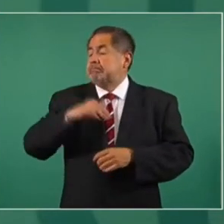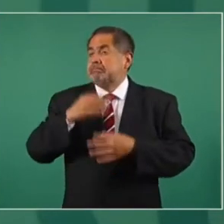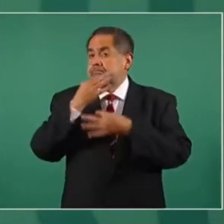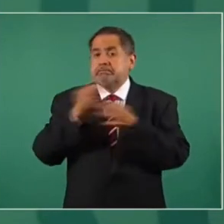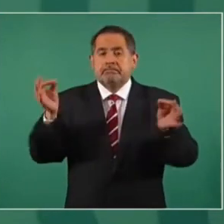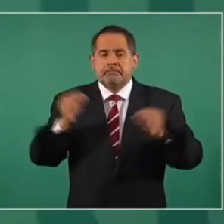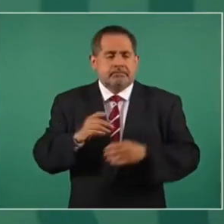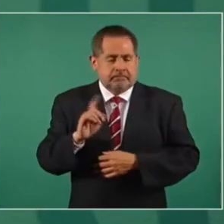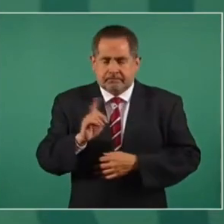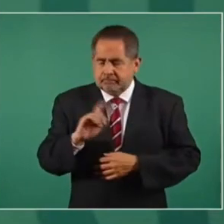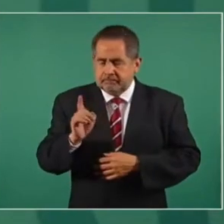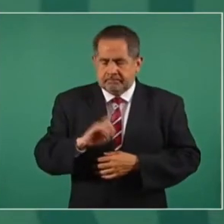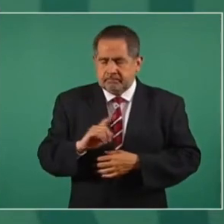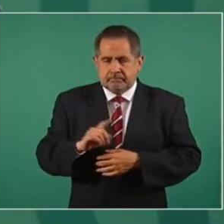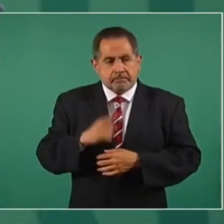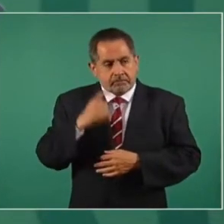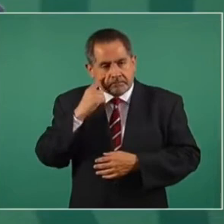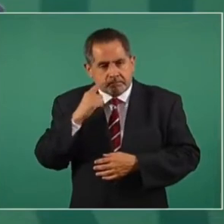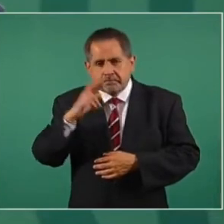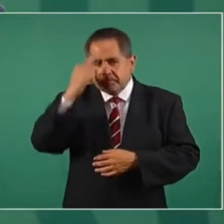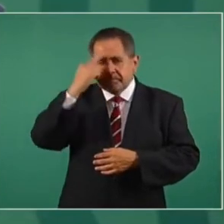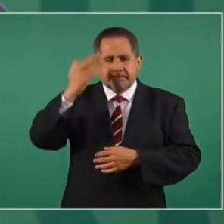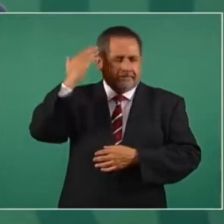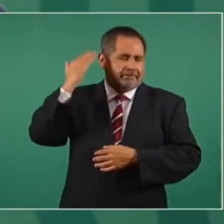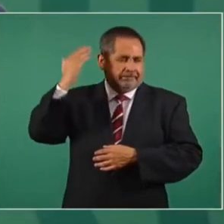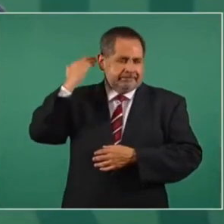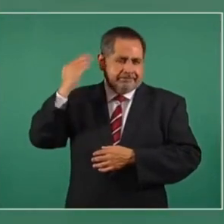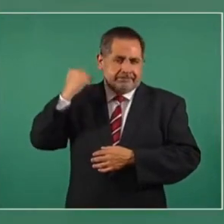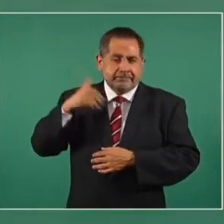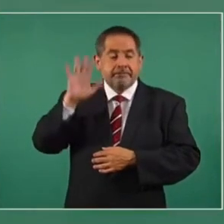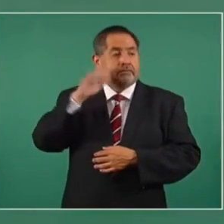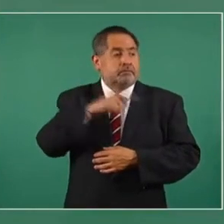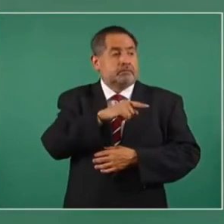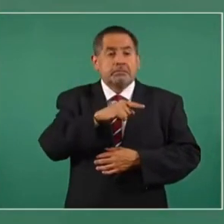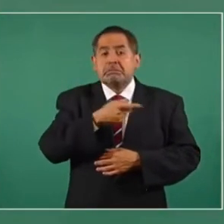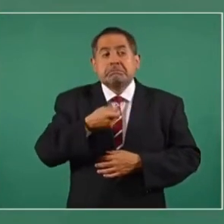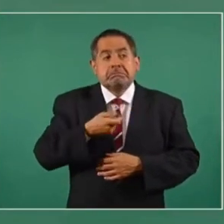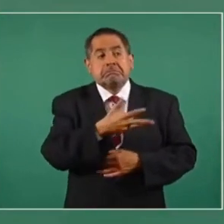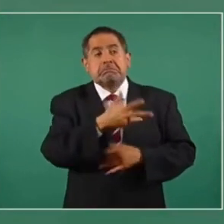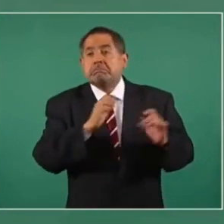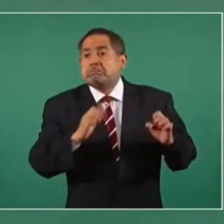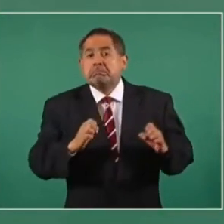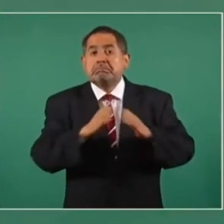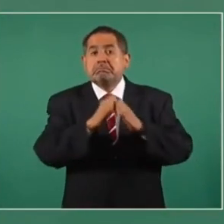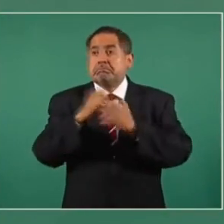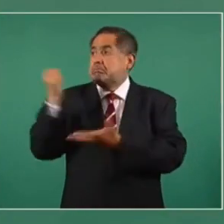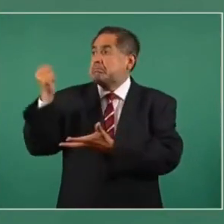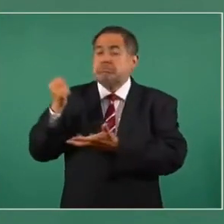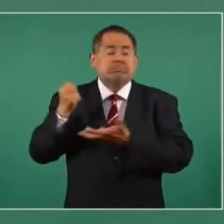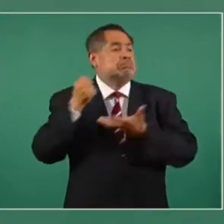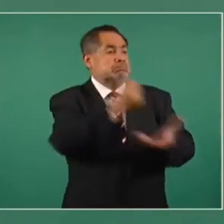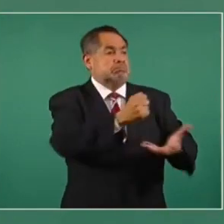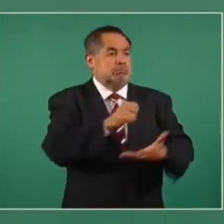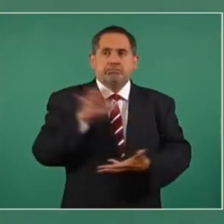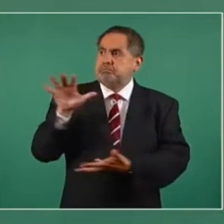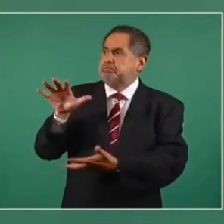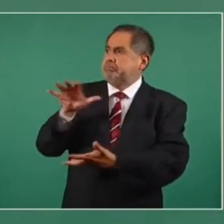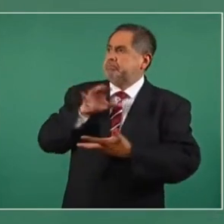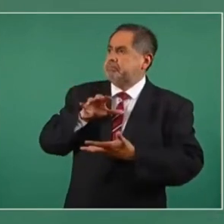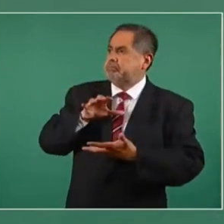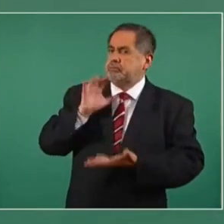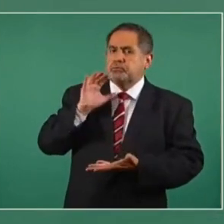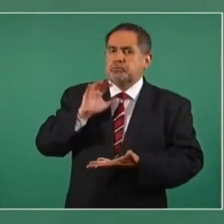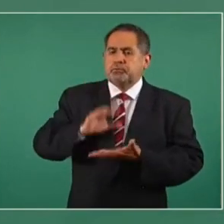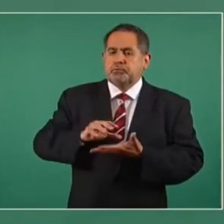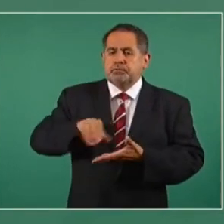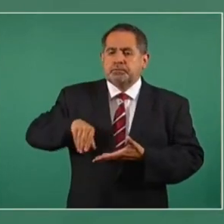Un día vamos a ver aquí cómo se declaraban emergencias y cómo se gastaba, ¿sí? Y no le llegaba dinero a la